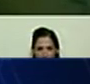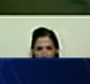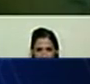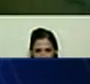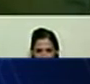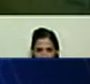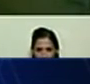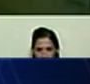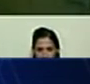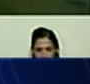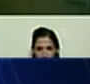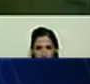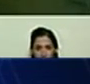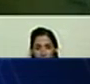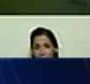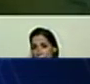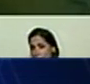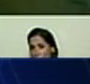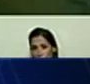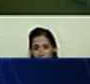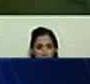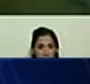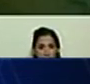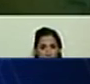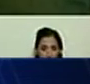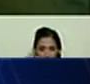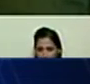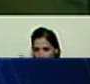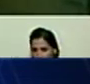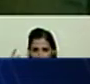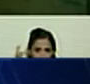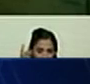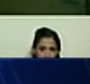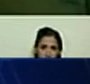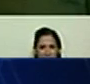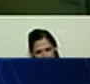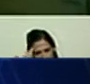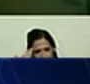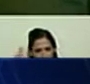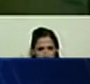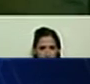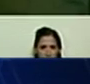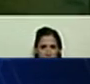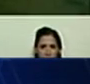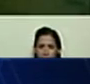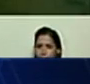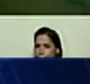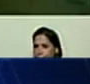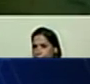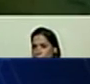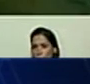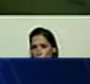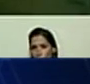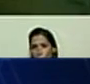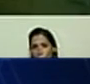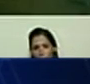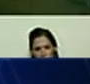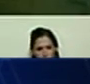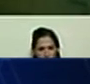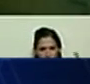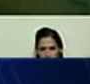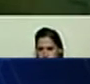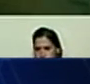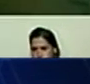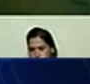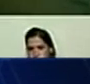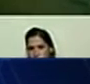los venezolanos y las venezolanas sepamos esta verdad, sobre todo aquellos pseudolíderes